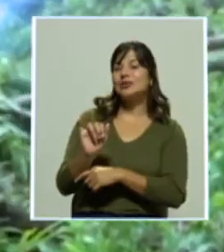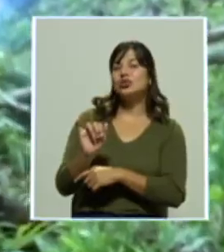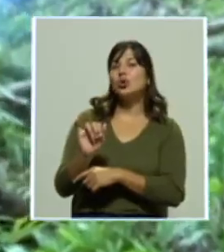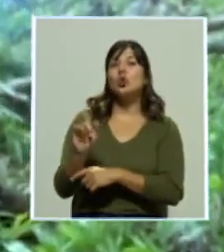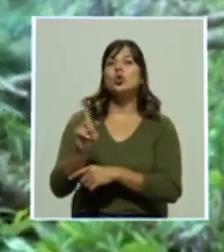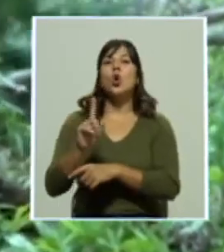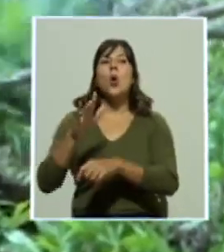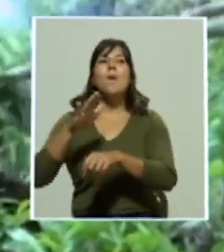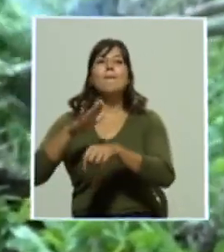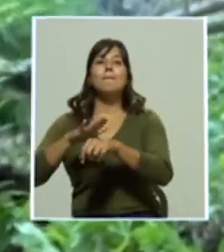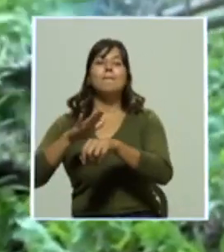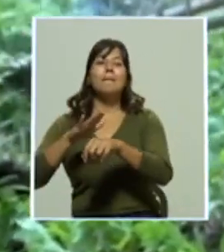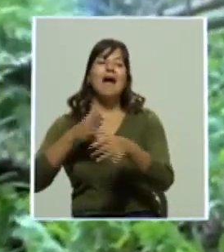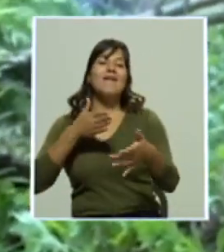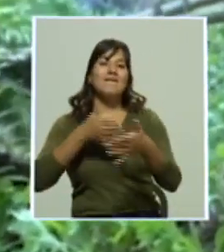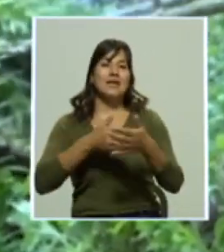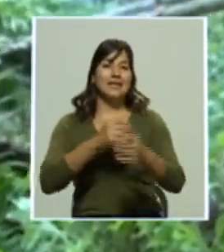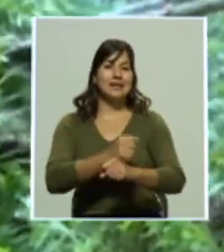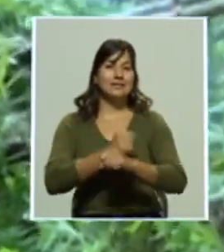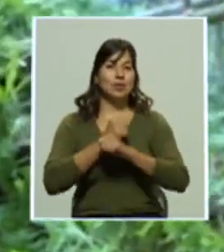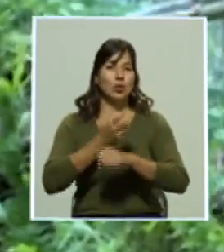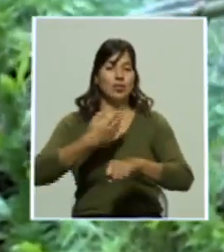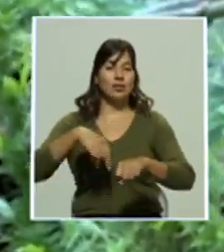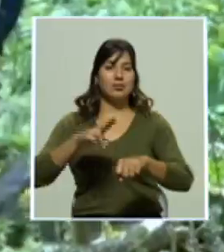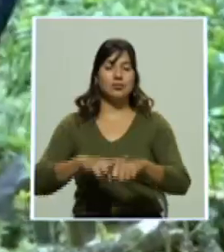áreas como la seguridad nacional.